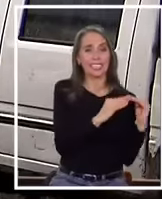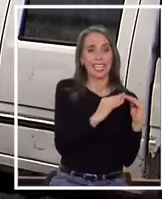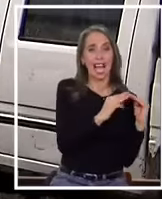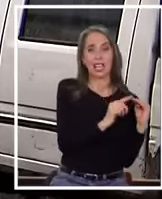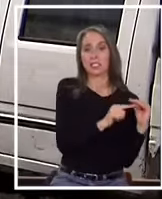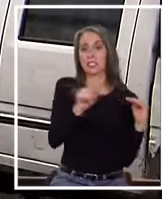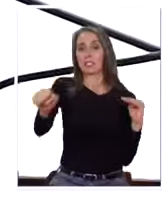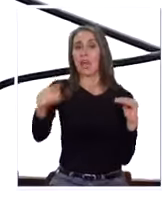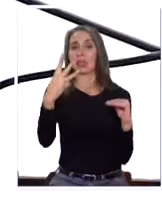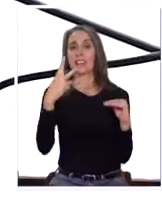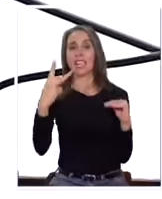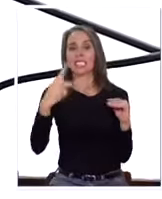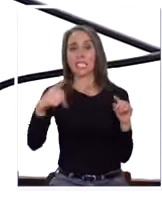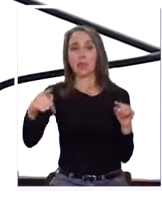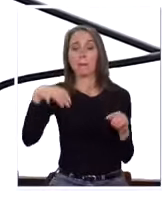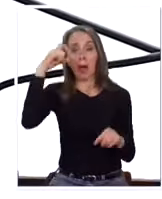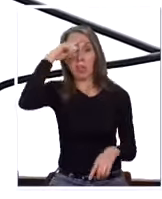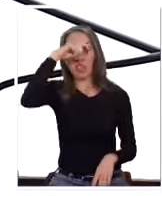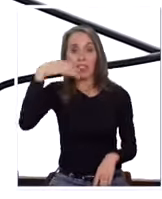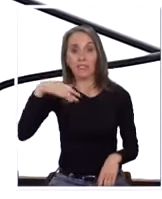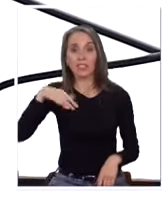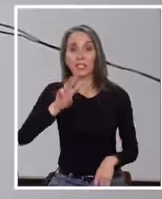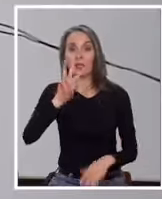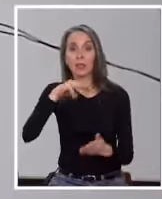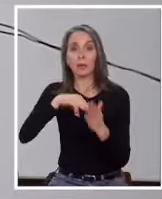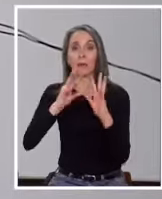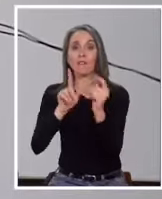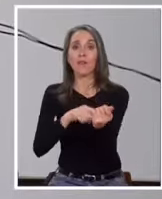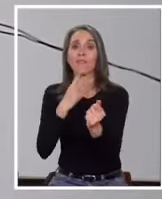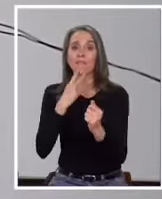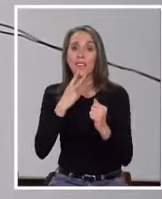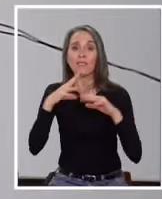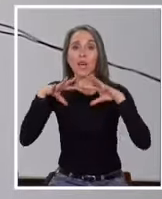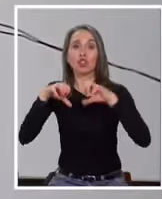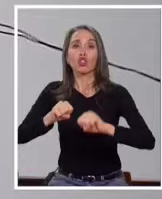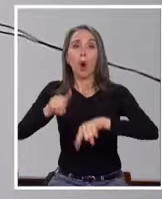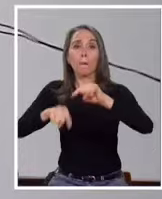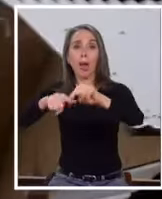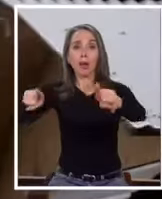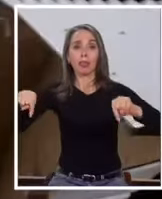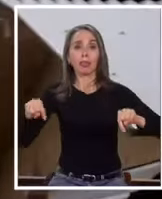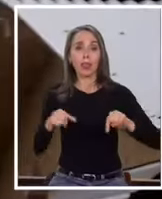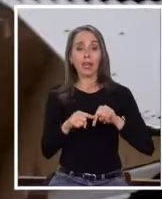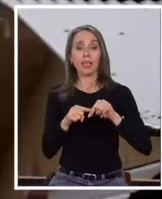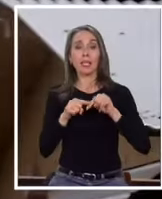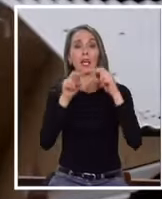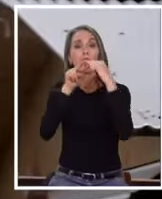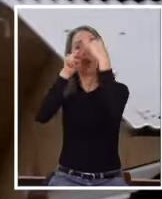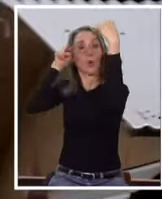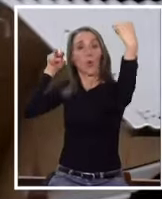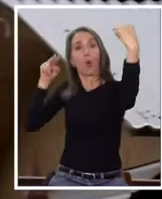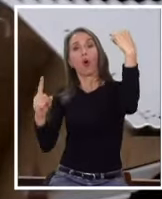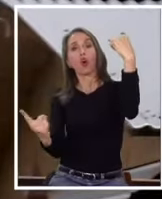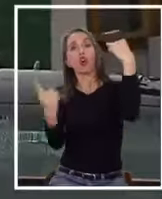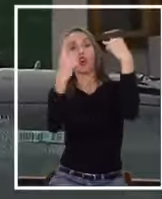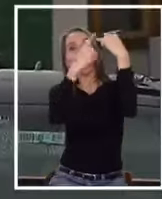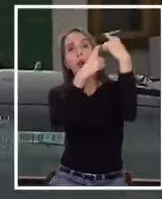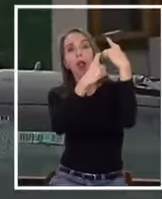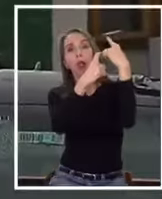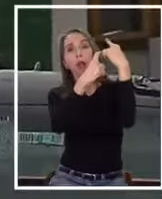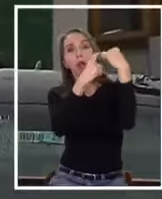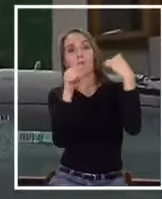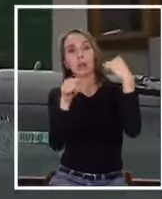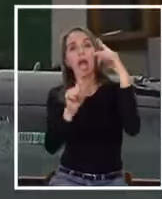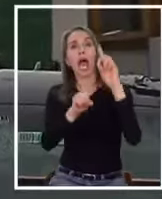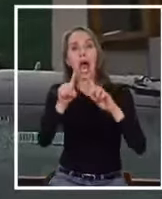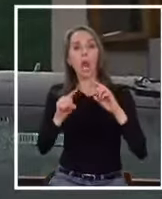casas, la situación es aún más compleja. Las más de 3.000 familias que viven en esta toma están colgadas al tendido eléctrico. Solo